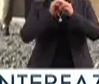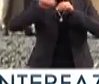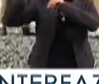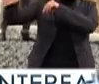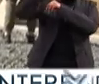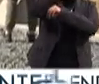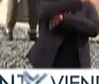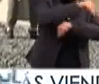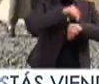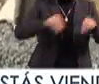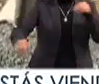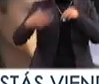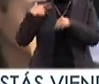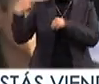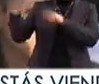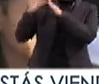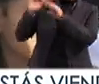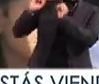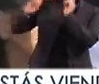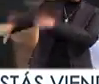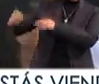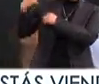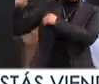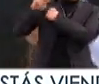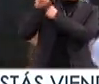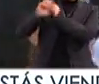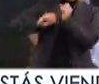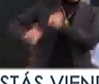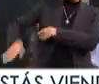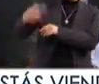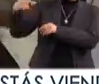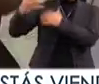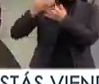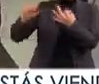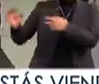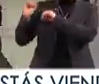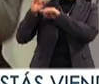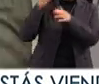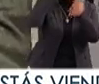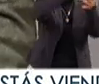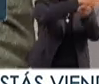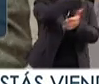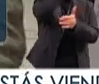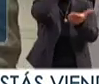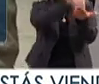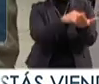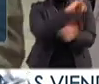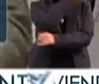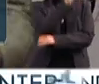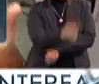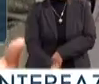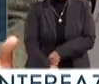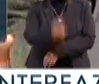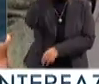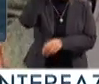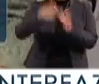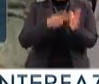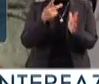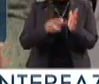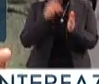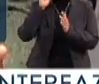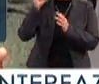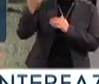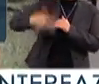se mueve, sale de sus hogares, sus países, de su tierra para ir a otros lados, muchas veces